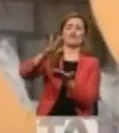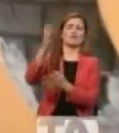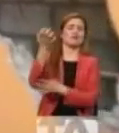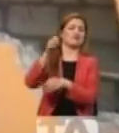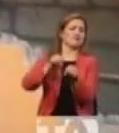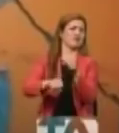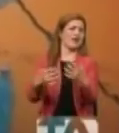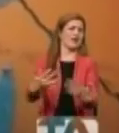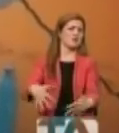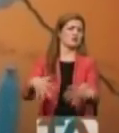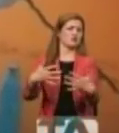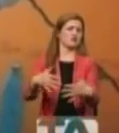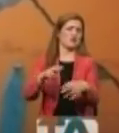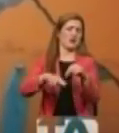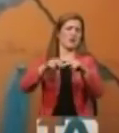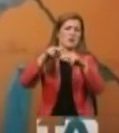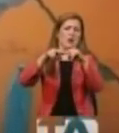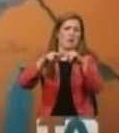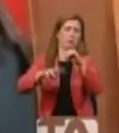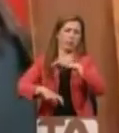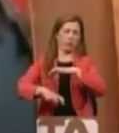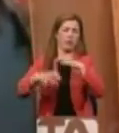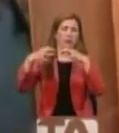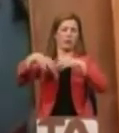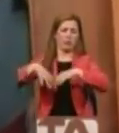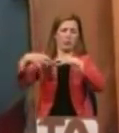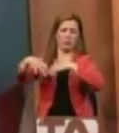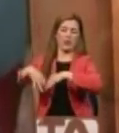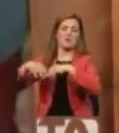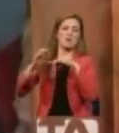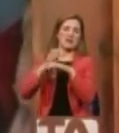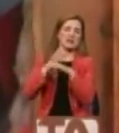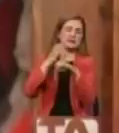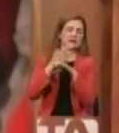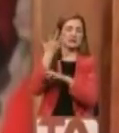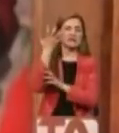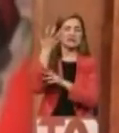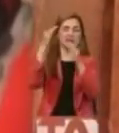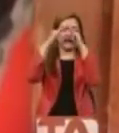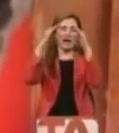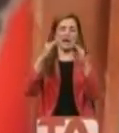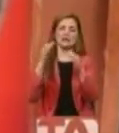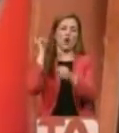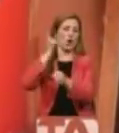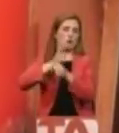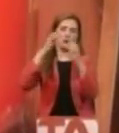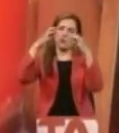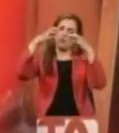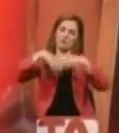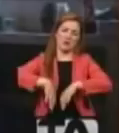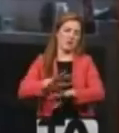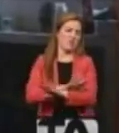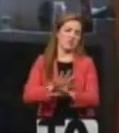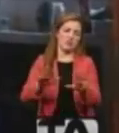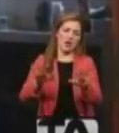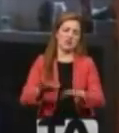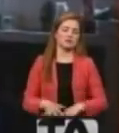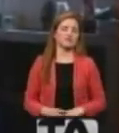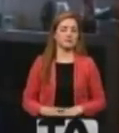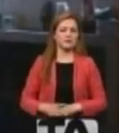graves daños de infraestructura y se calcula que unas 15 casas están completamente dañadas y